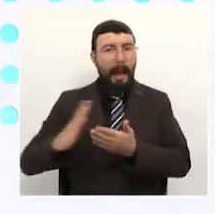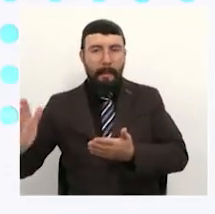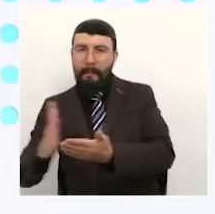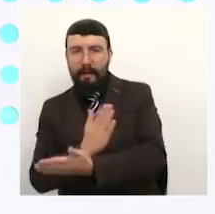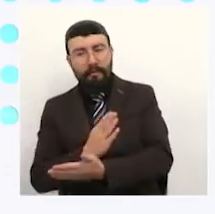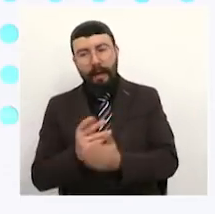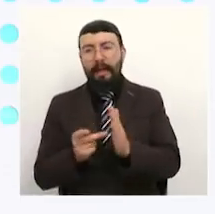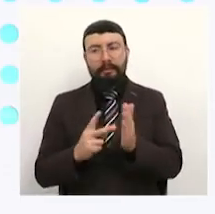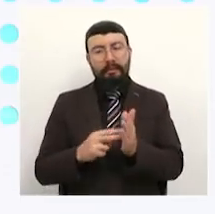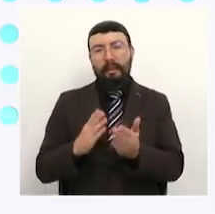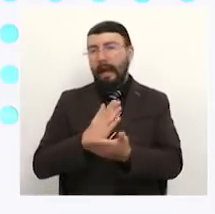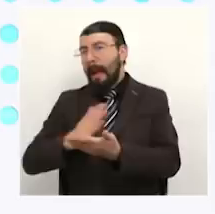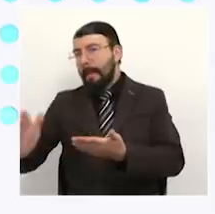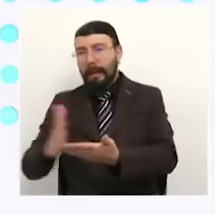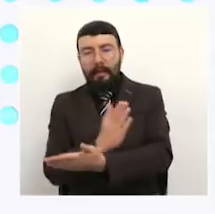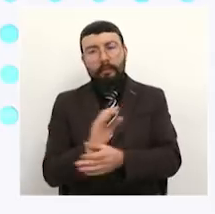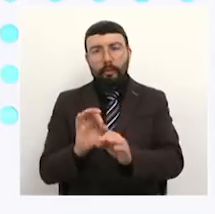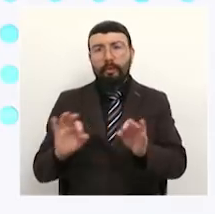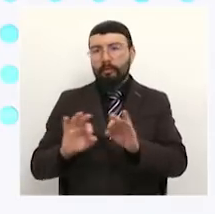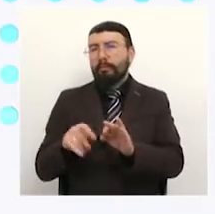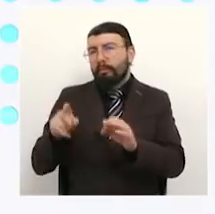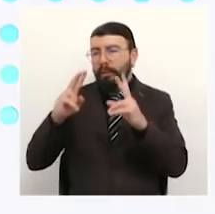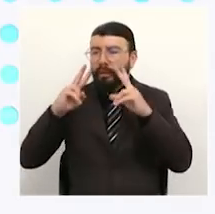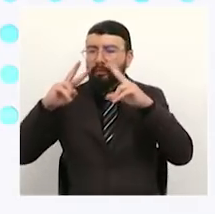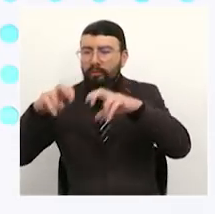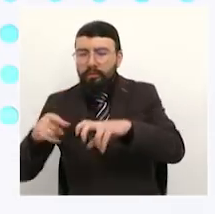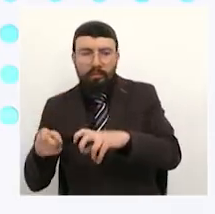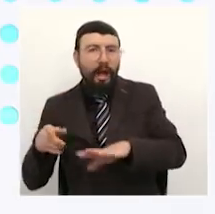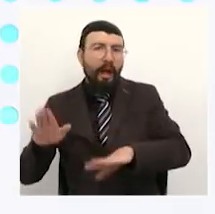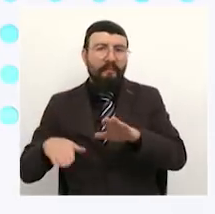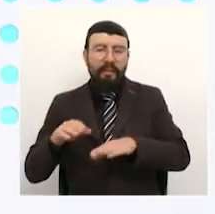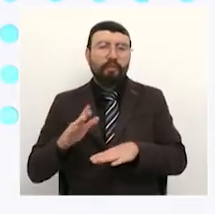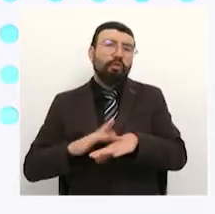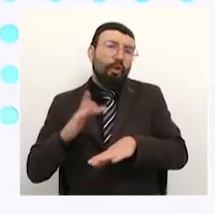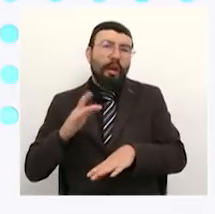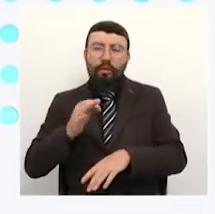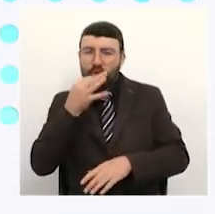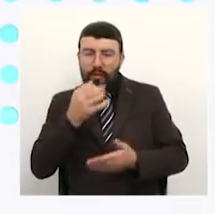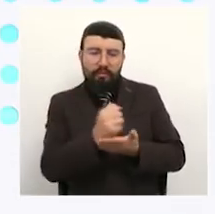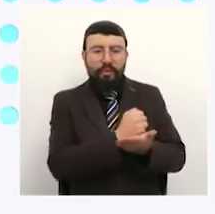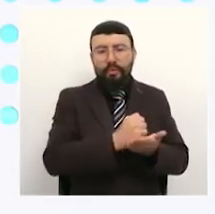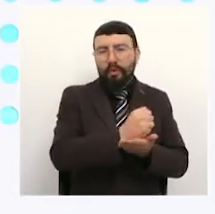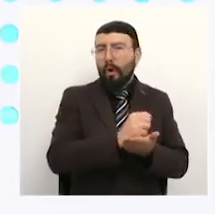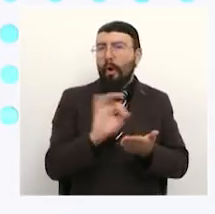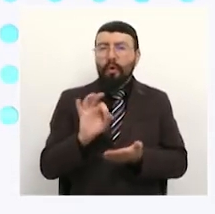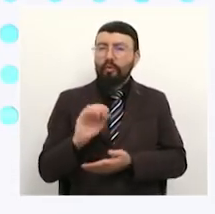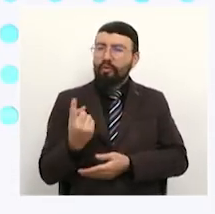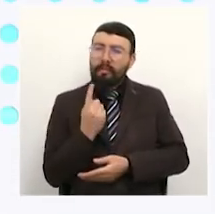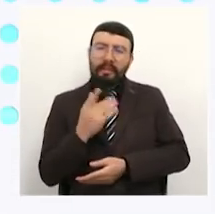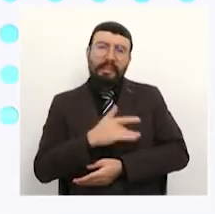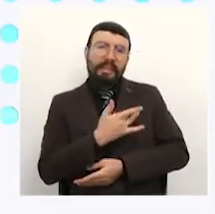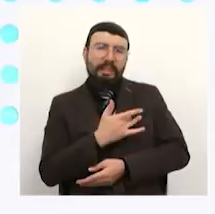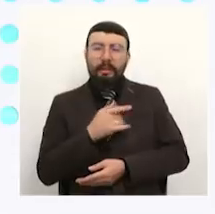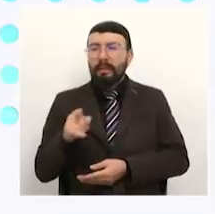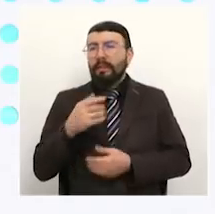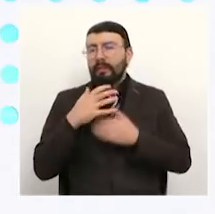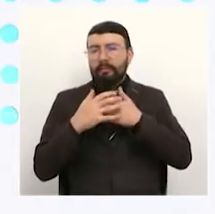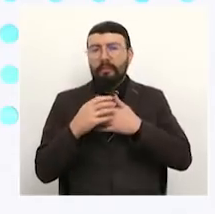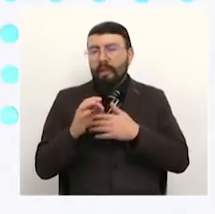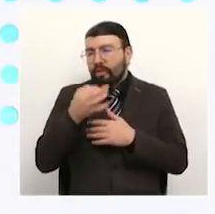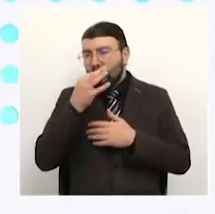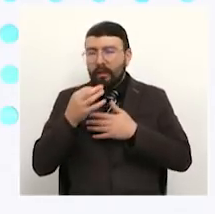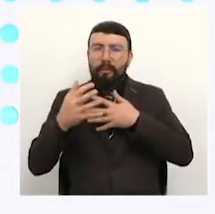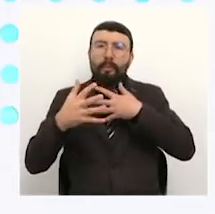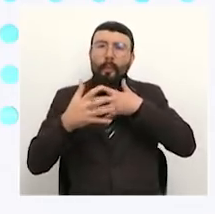es otra cosa importante que ver hay que hacer un manejo a veces antibiótico a veces solamente sintomático que quiere decir antinflamatorios o algún